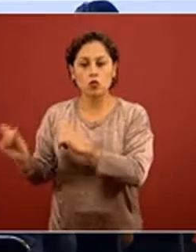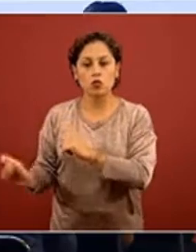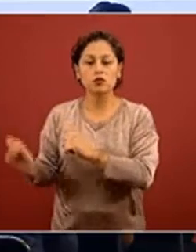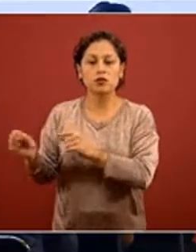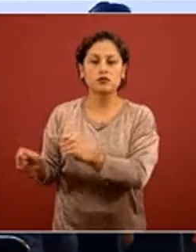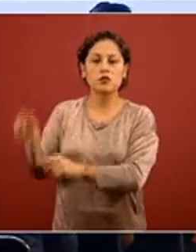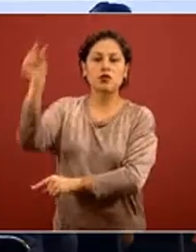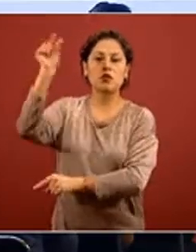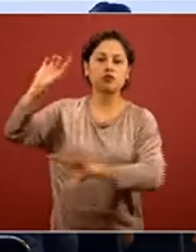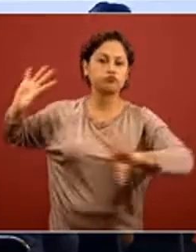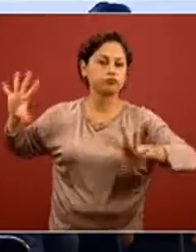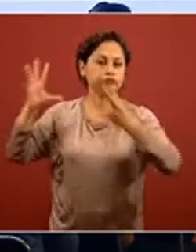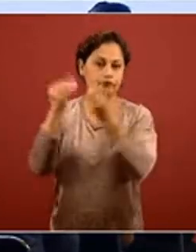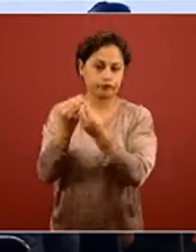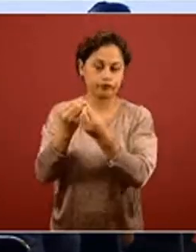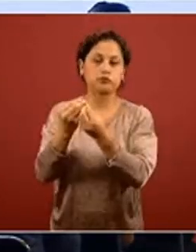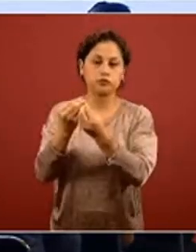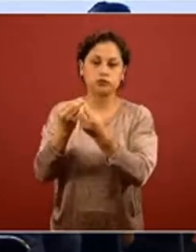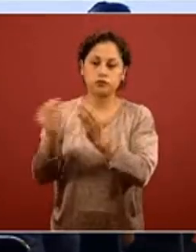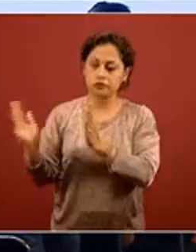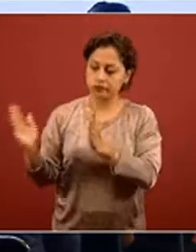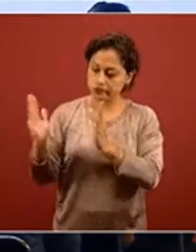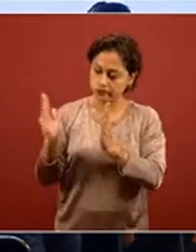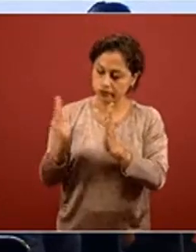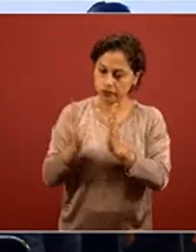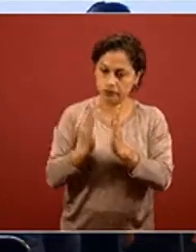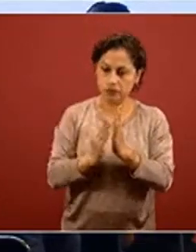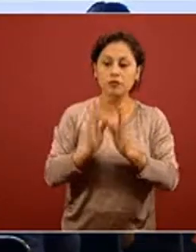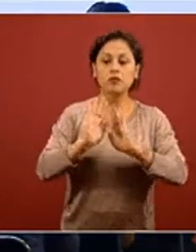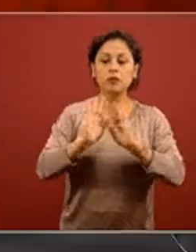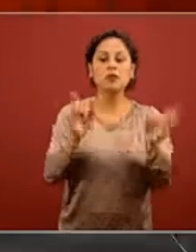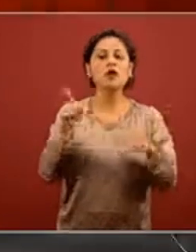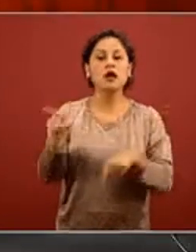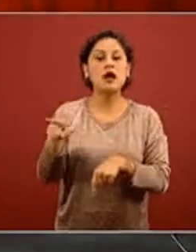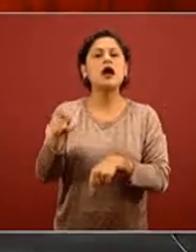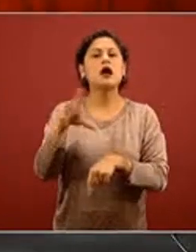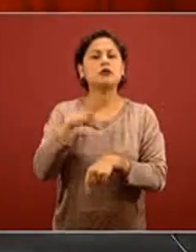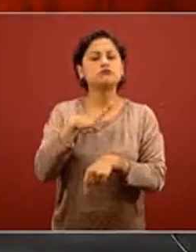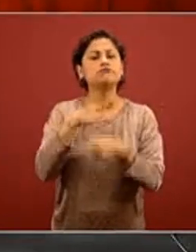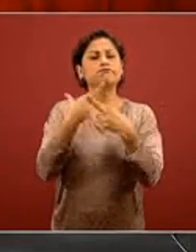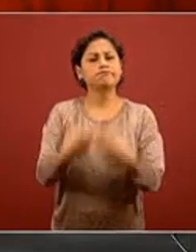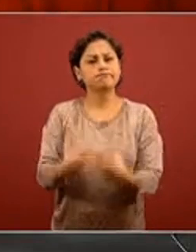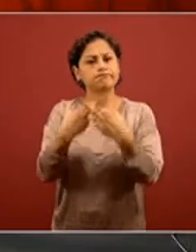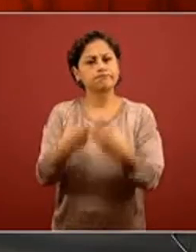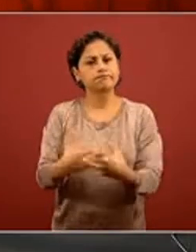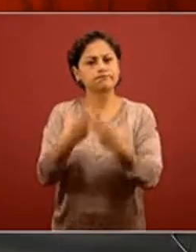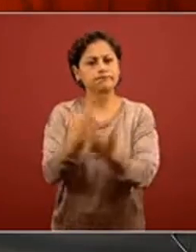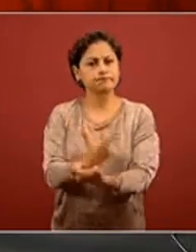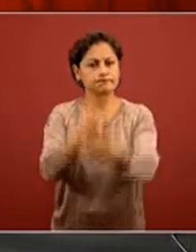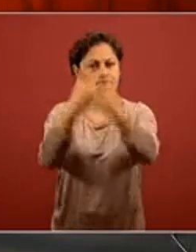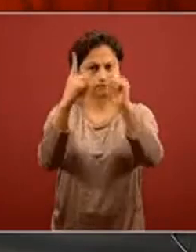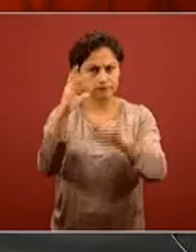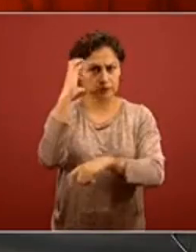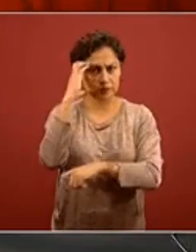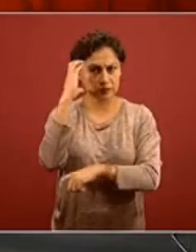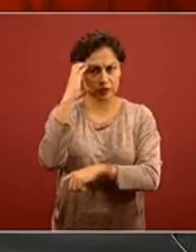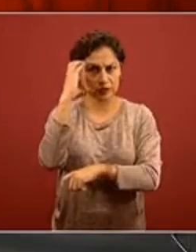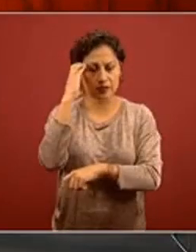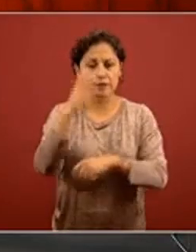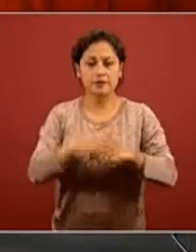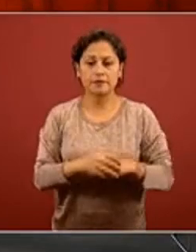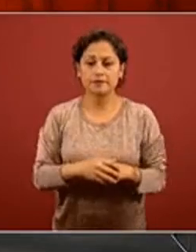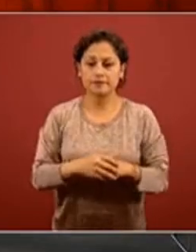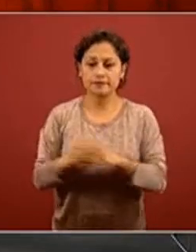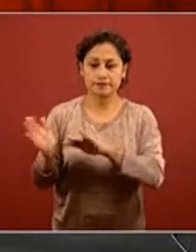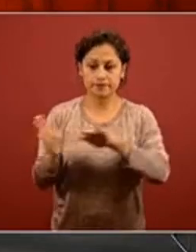concentrado de todos, y los demás, digamos que todavía tienen una buena capacidad disponible para pacientes IRA general.